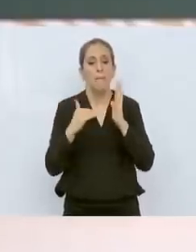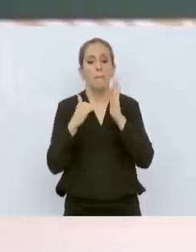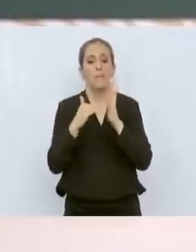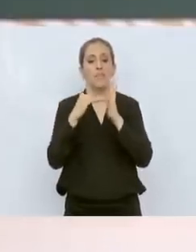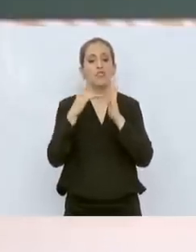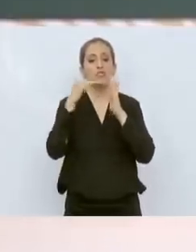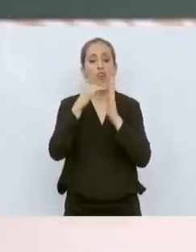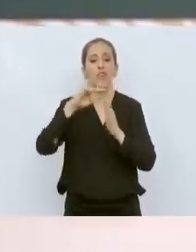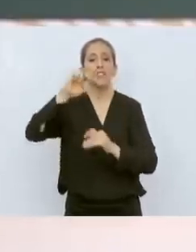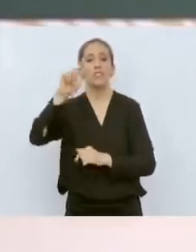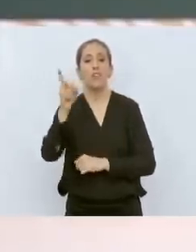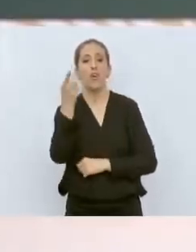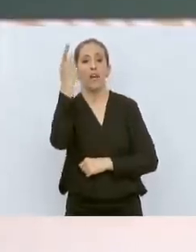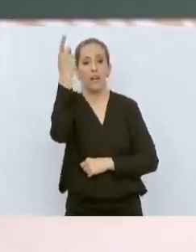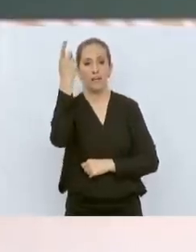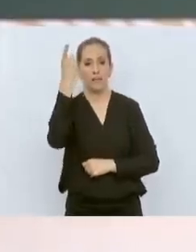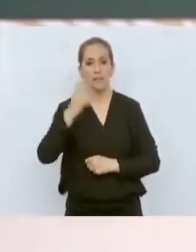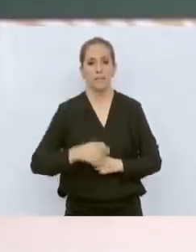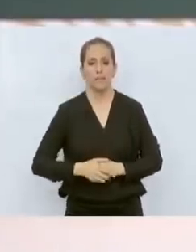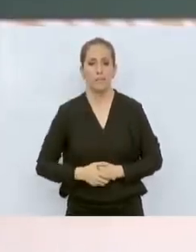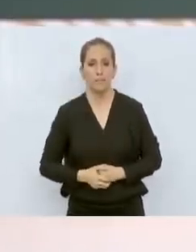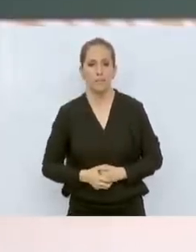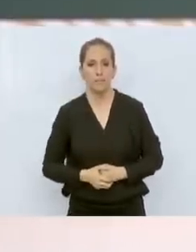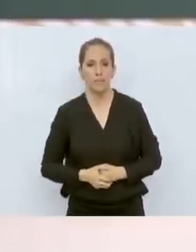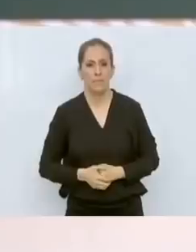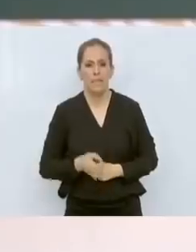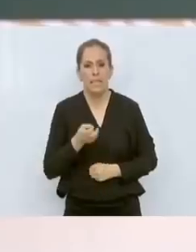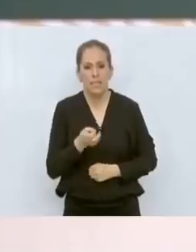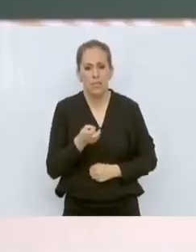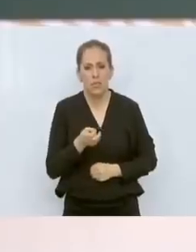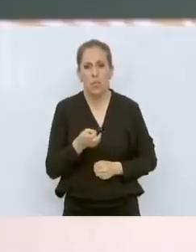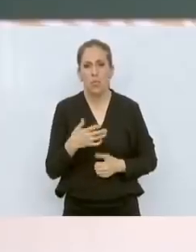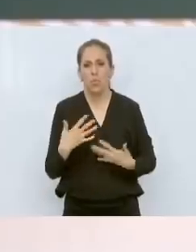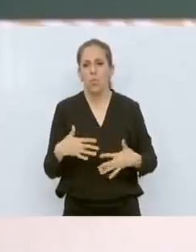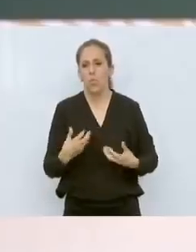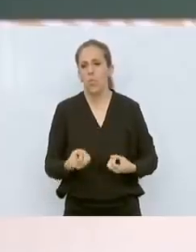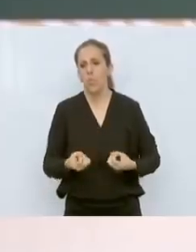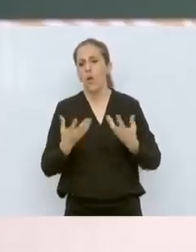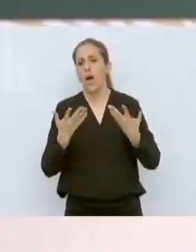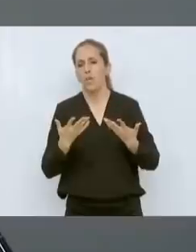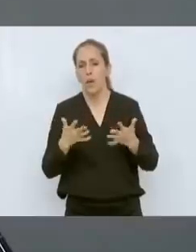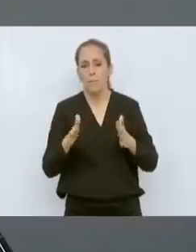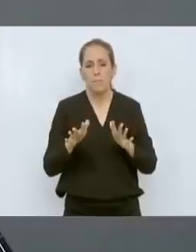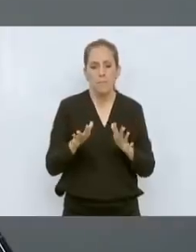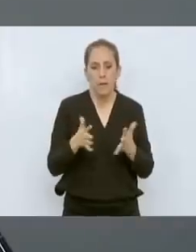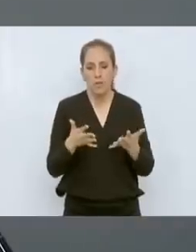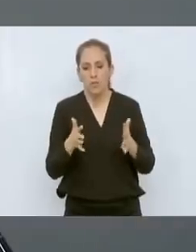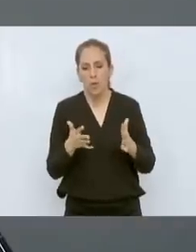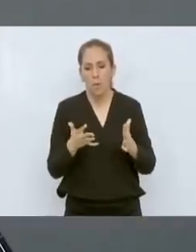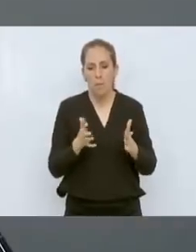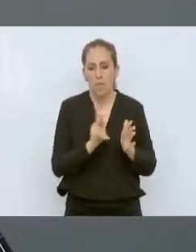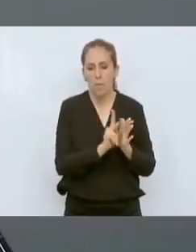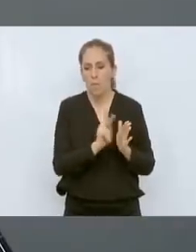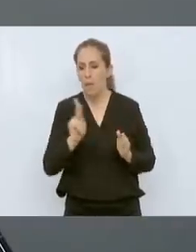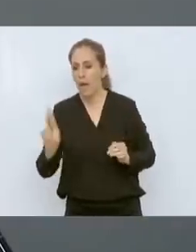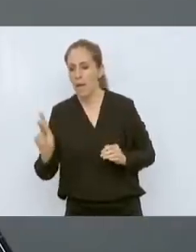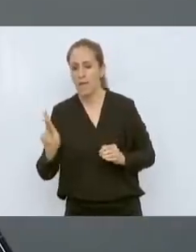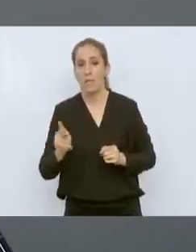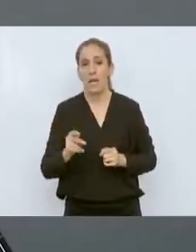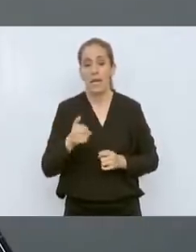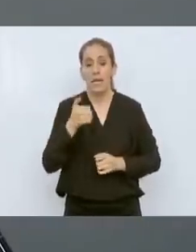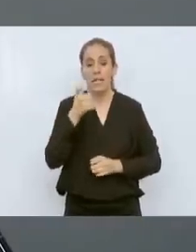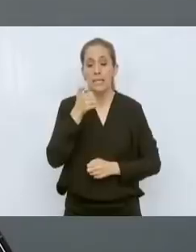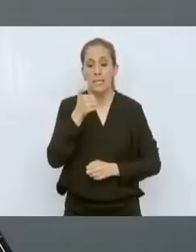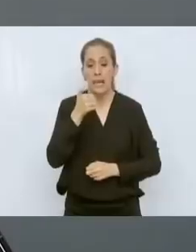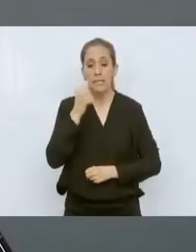tener una idea de lo que significa esta cantidad, es el equivalente a seis años del